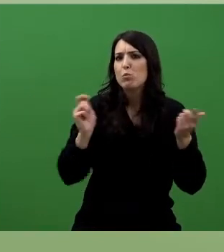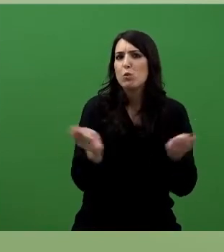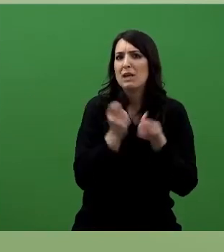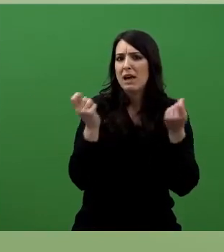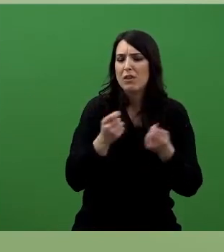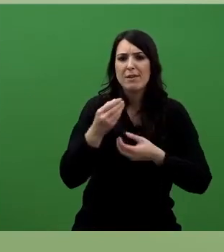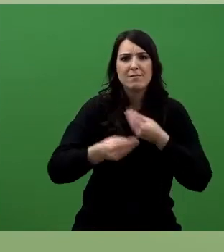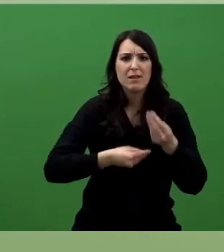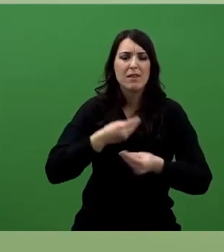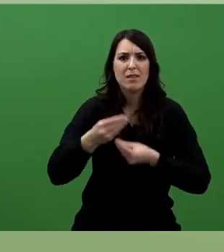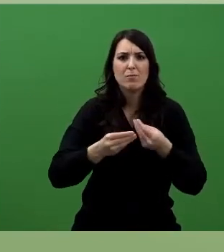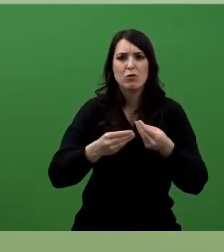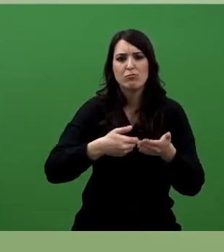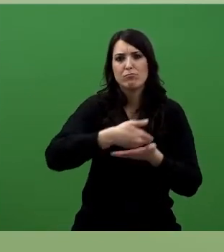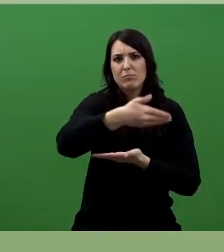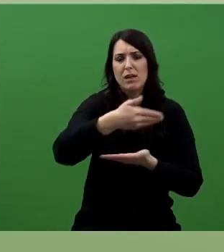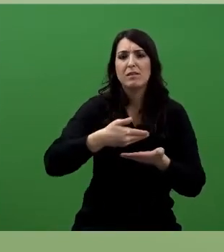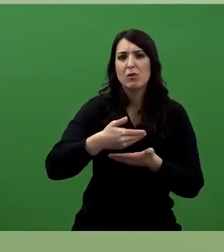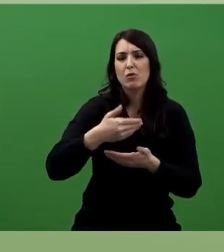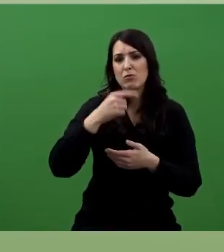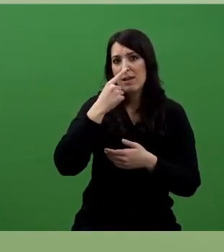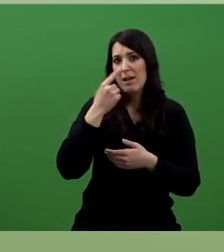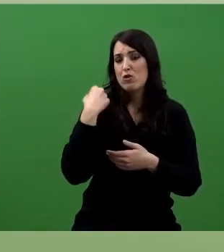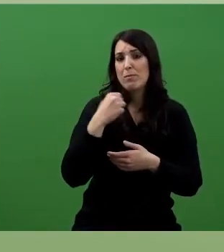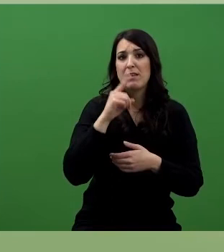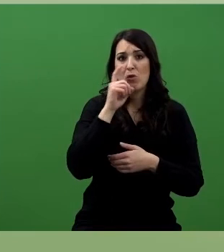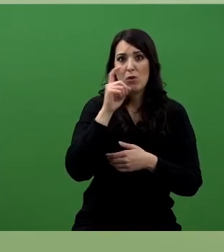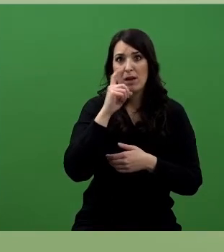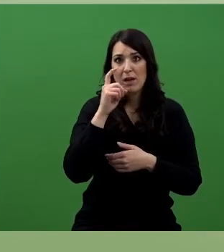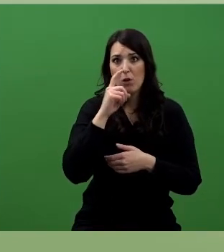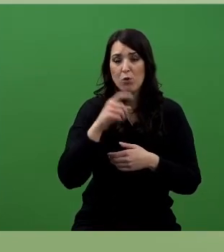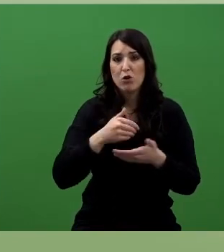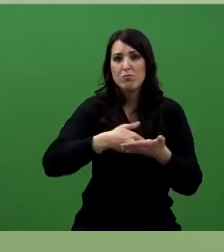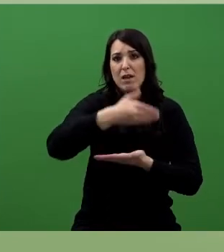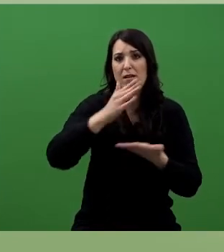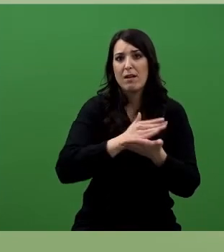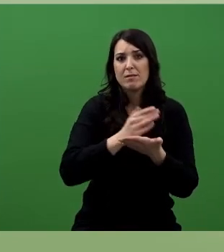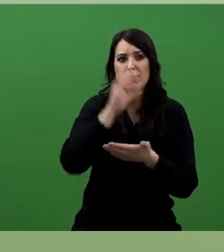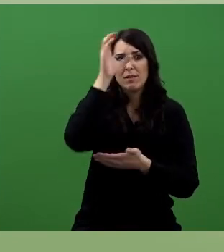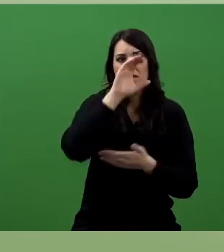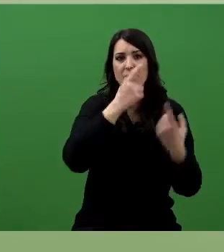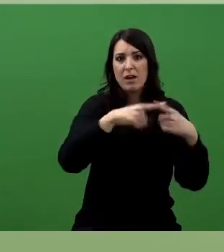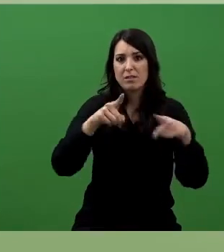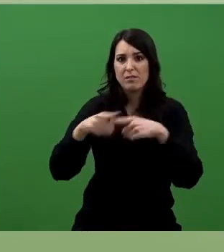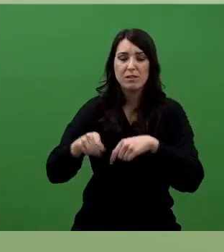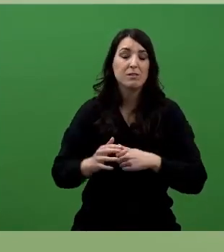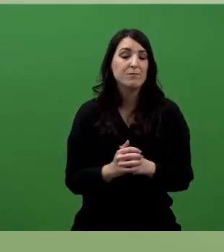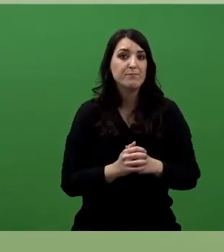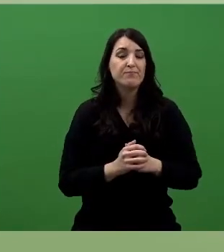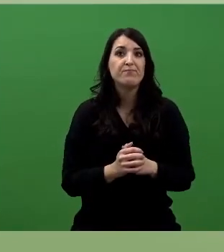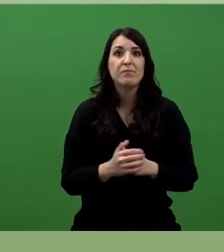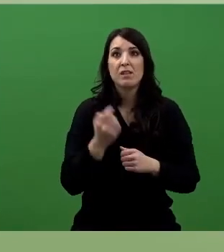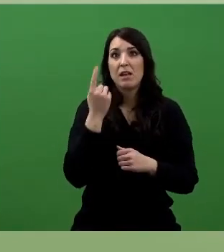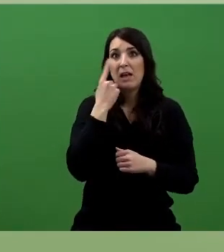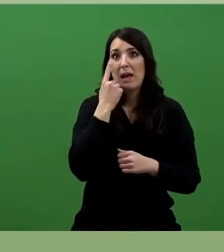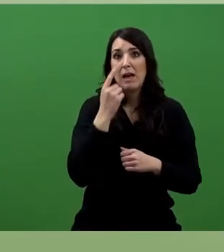papers, de artículos, de 6 artículos en junio del 2021 en el European Journal of Human Genetics. Vale,